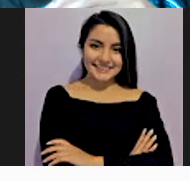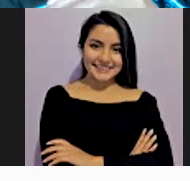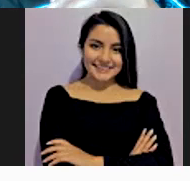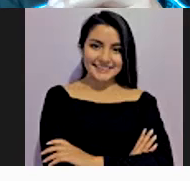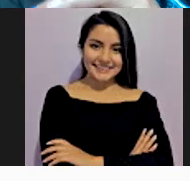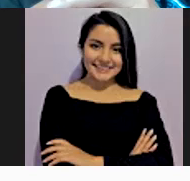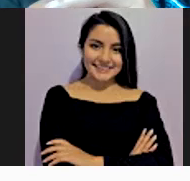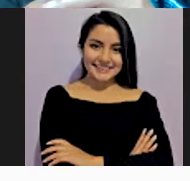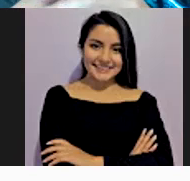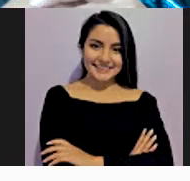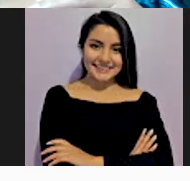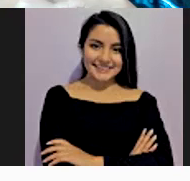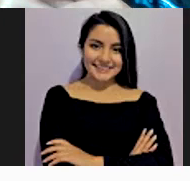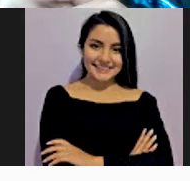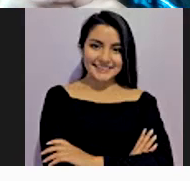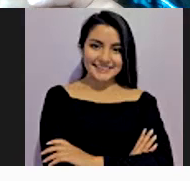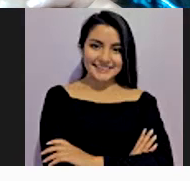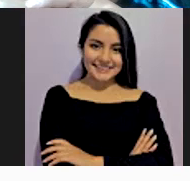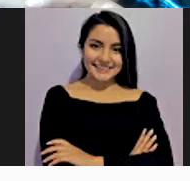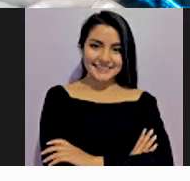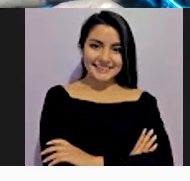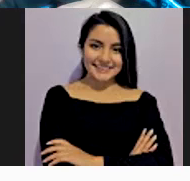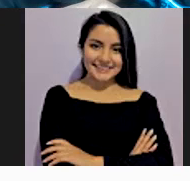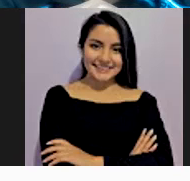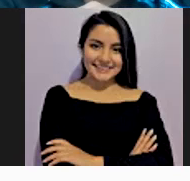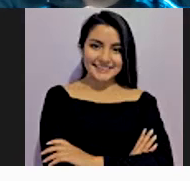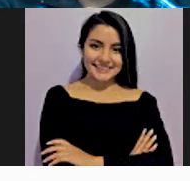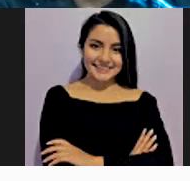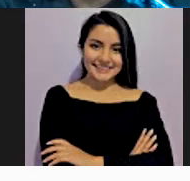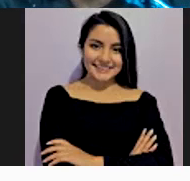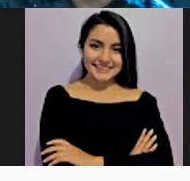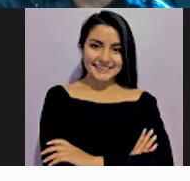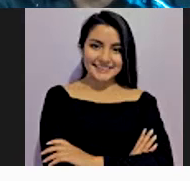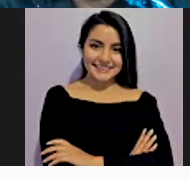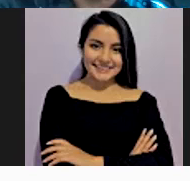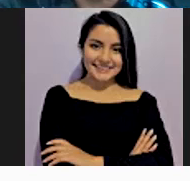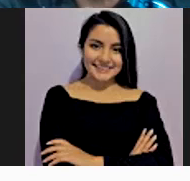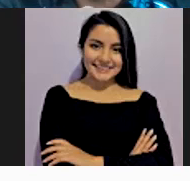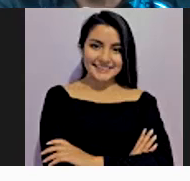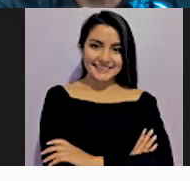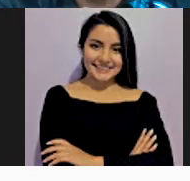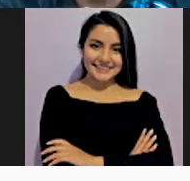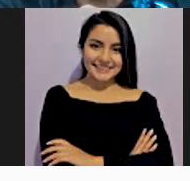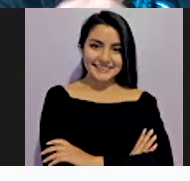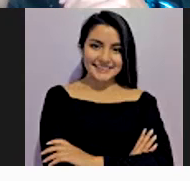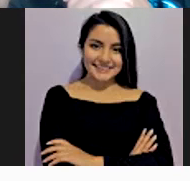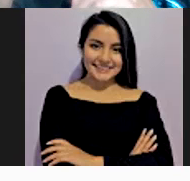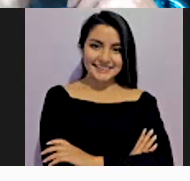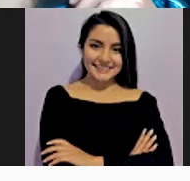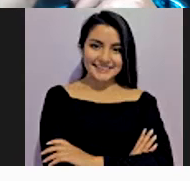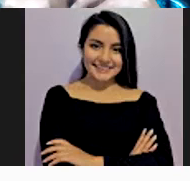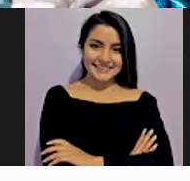todas, pero dice, la potencia del caudal disponible para el arrastre de sedimentos es la energía cinética,